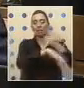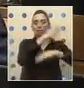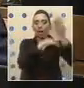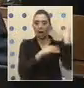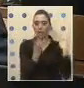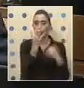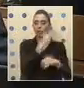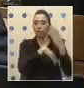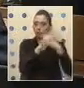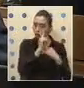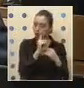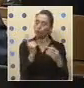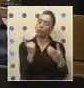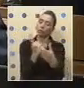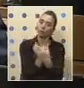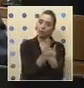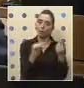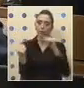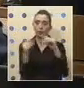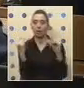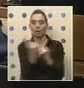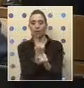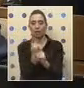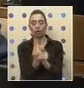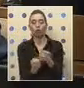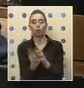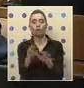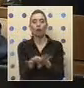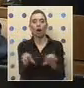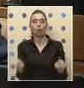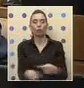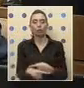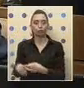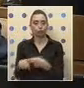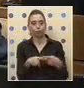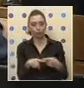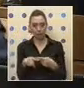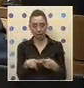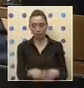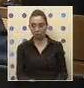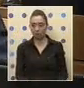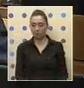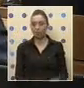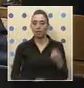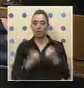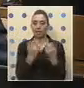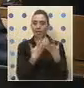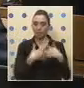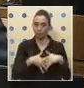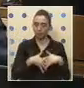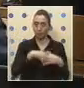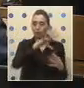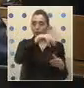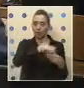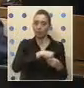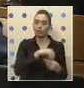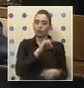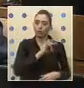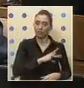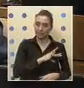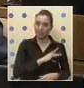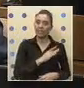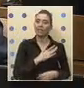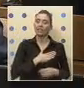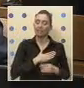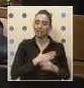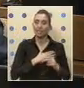sumarse al diálogo y a la deliberación que hoy día tiene Chile de un nuevo consenso social. donde los empresarios tienen que ser parte del Chile que se quiere